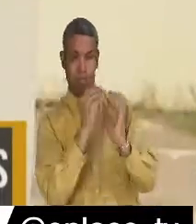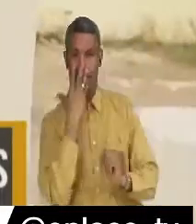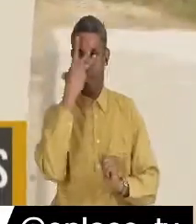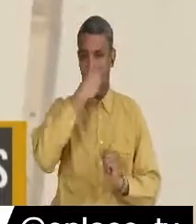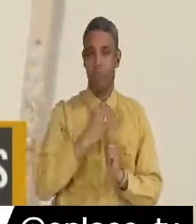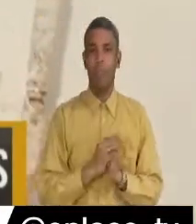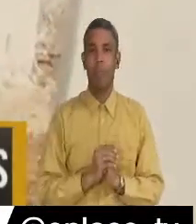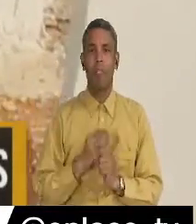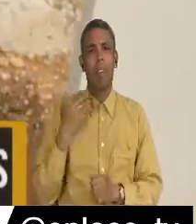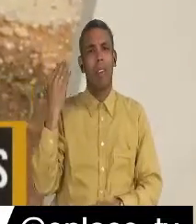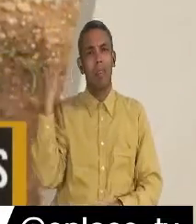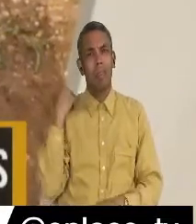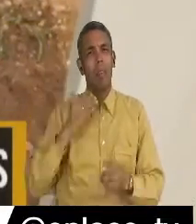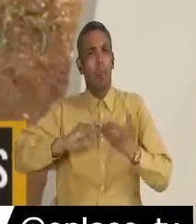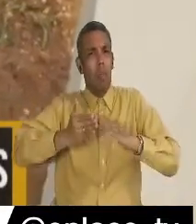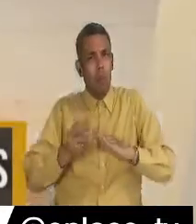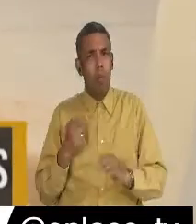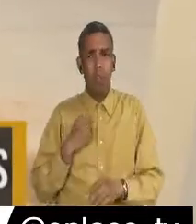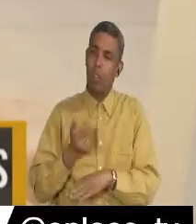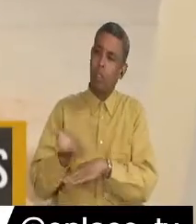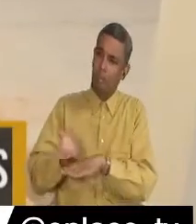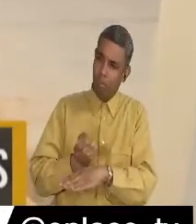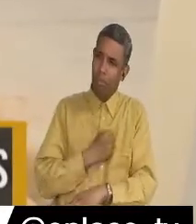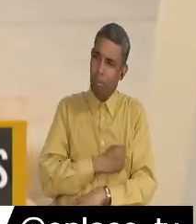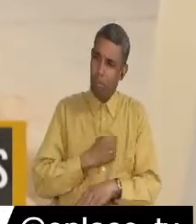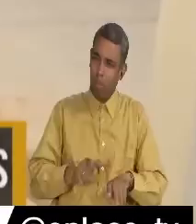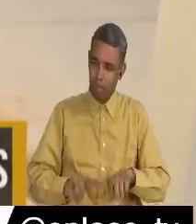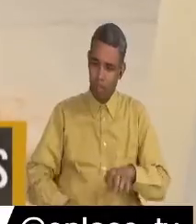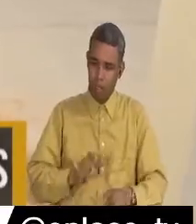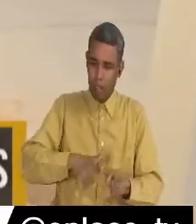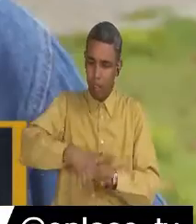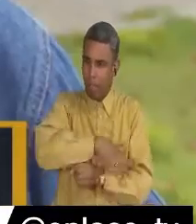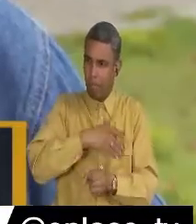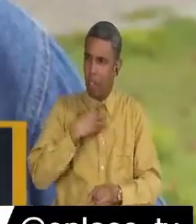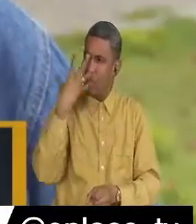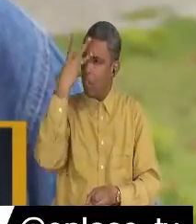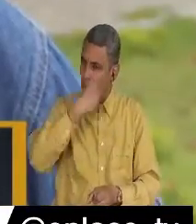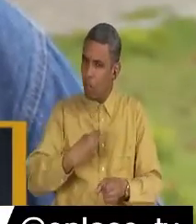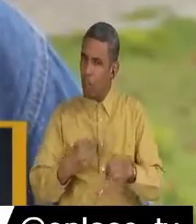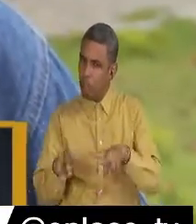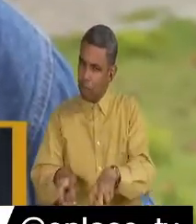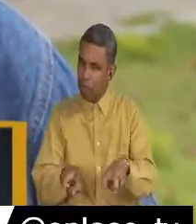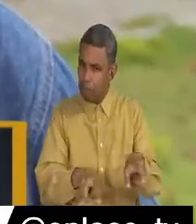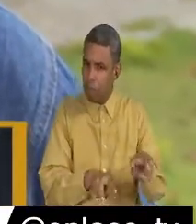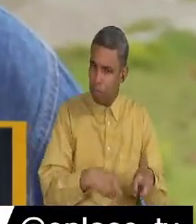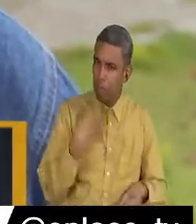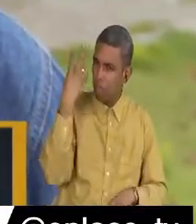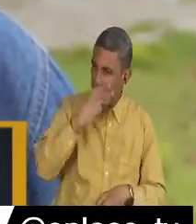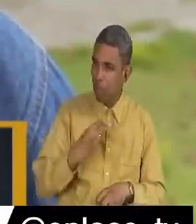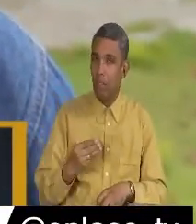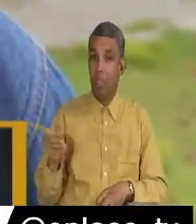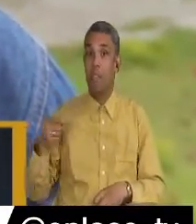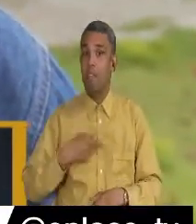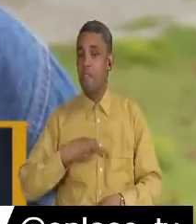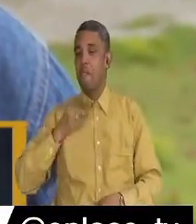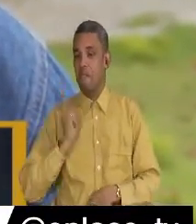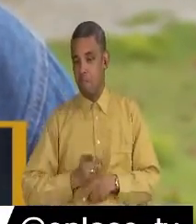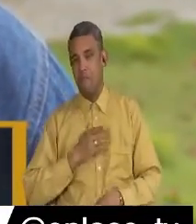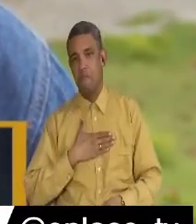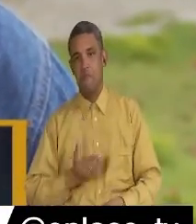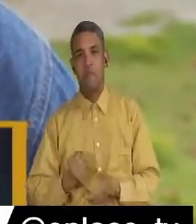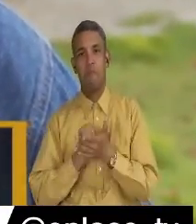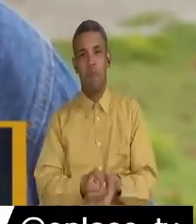ese sector, requerimiento que fue acatado por la Secretaría de Medio Ambiente. Para eso hemos cogido una jornada aquí al lado de la cancha Cotraeco, que